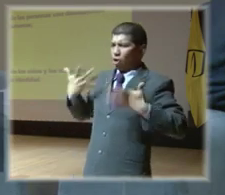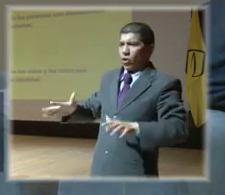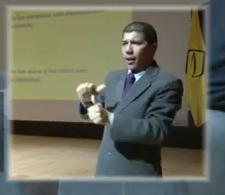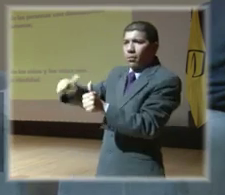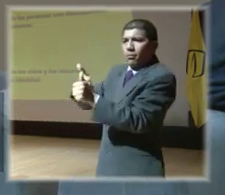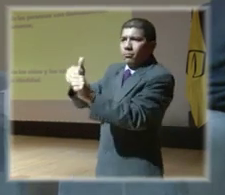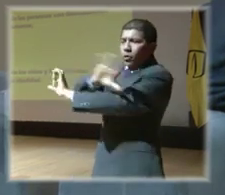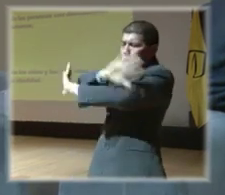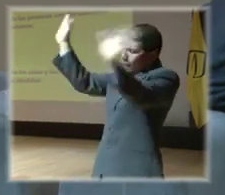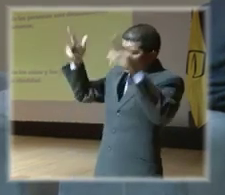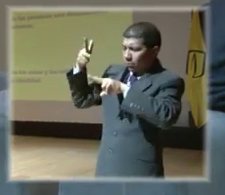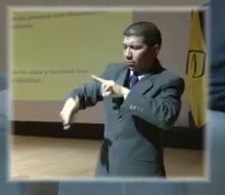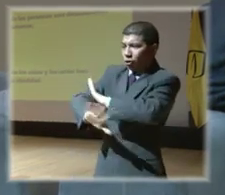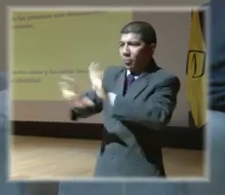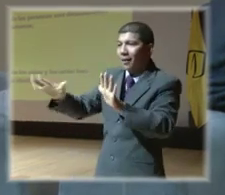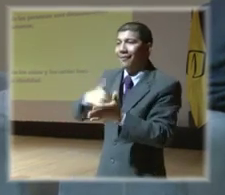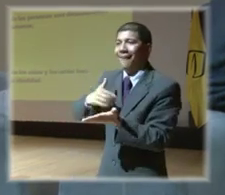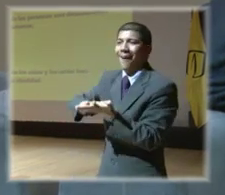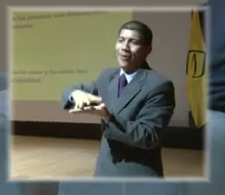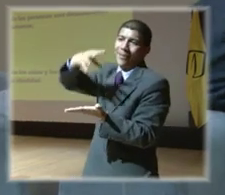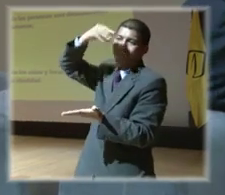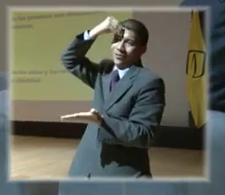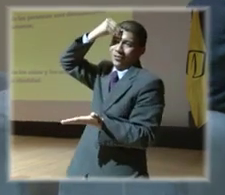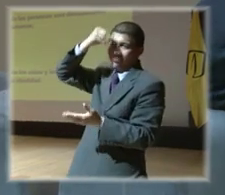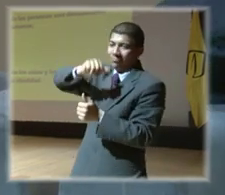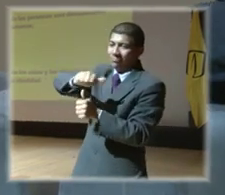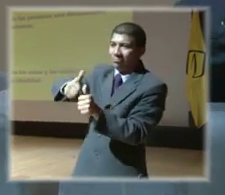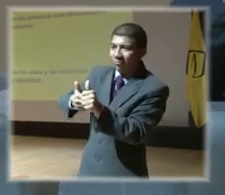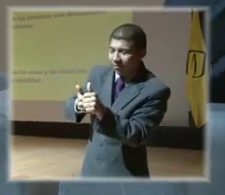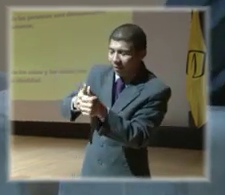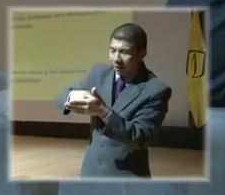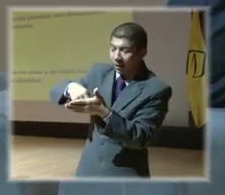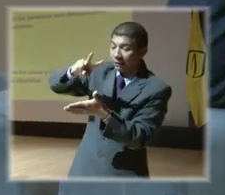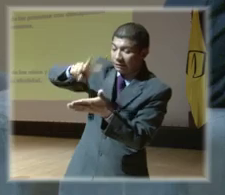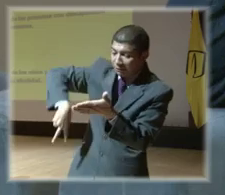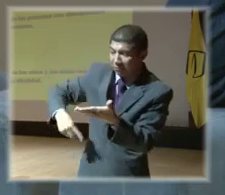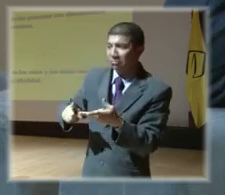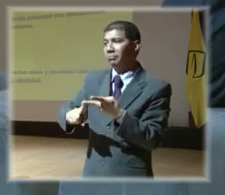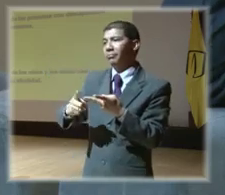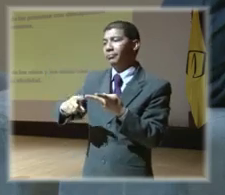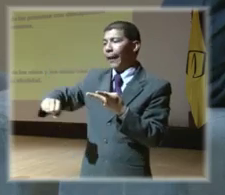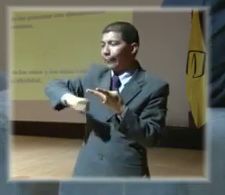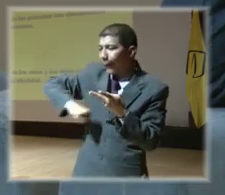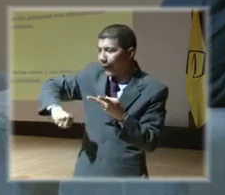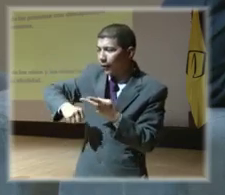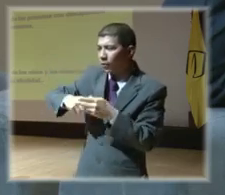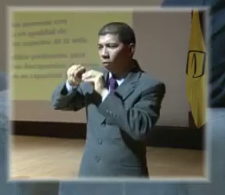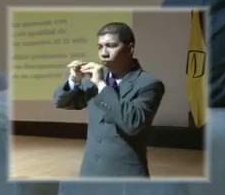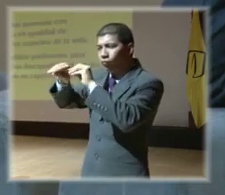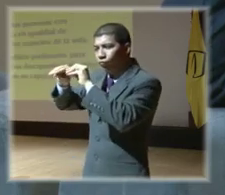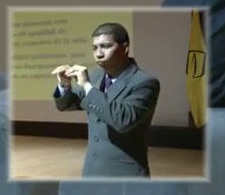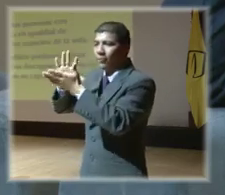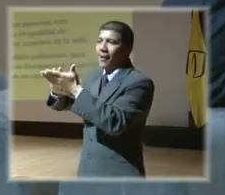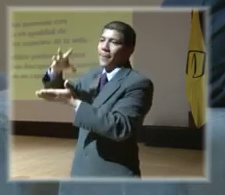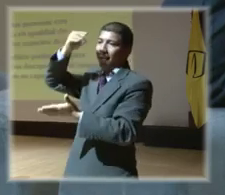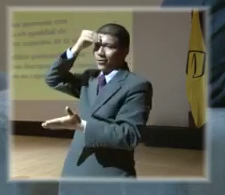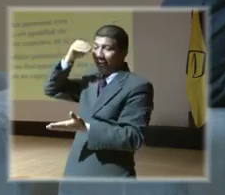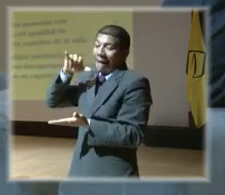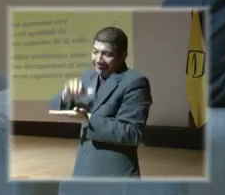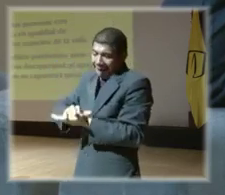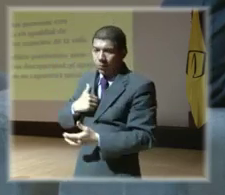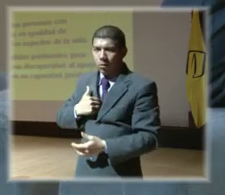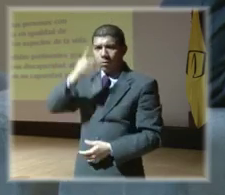aceptaron entrevistarlo. Y en una nota periodística, uno de los abogados, de los jueces de la Corte,